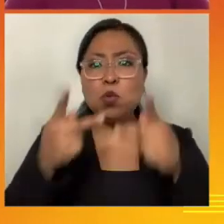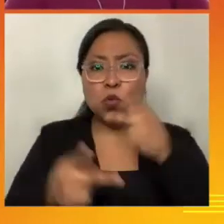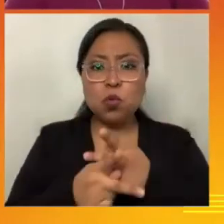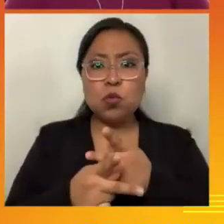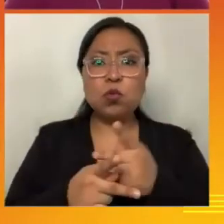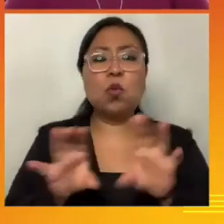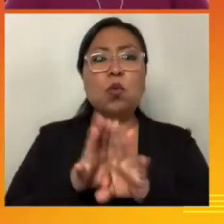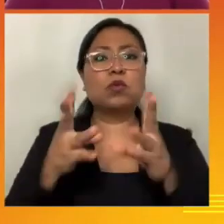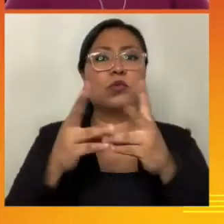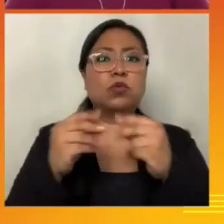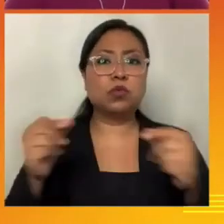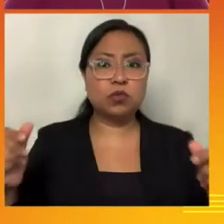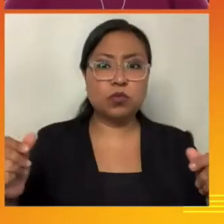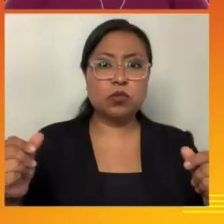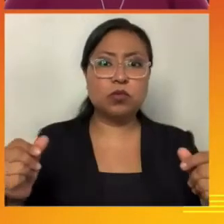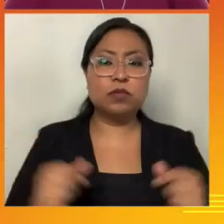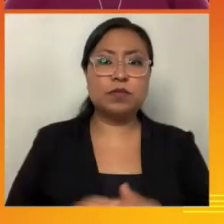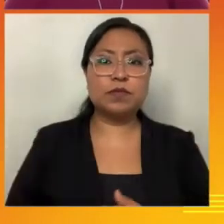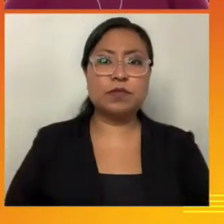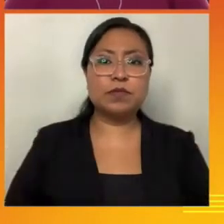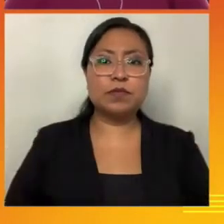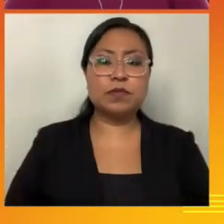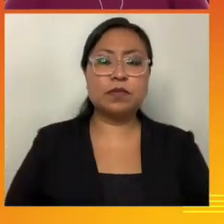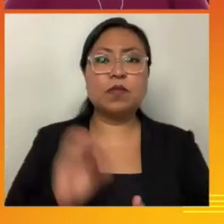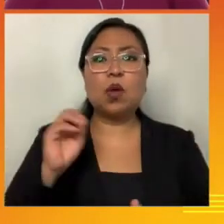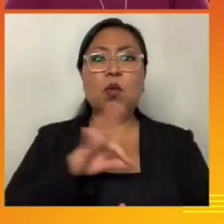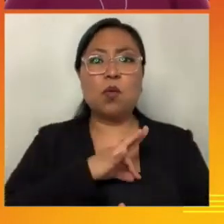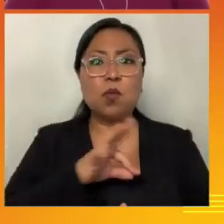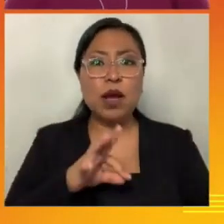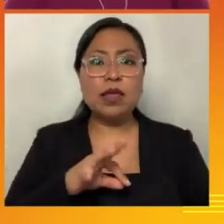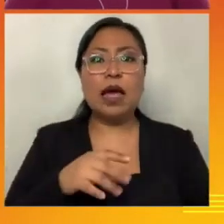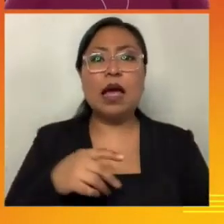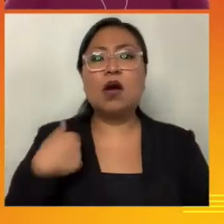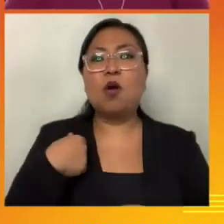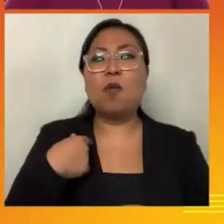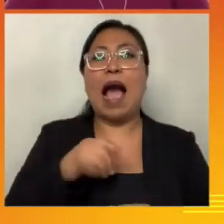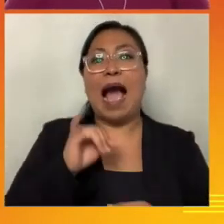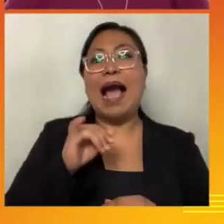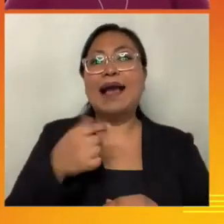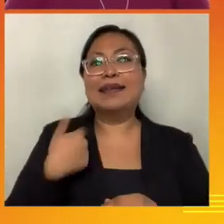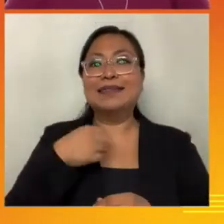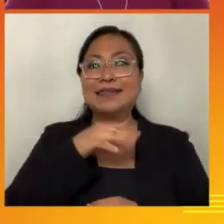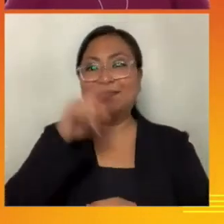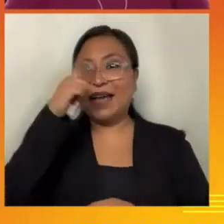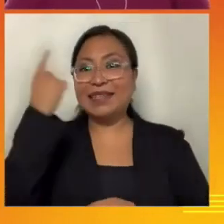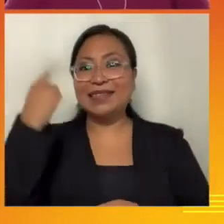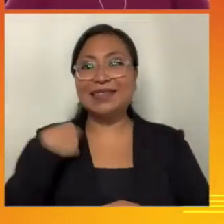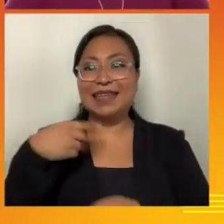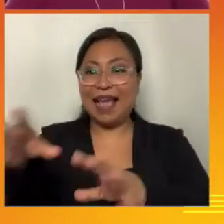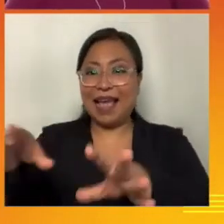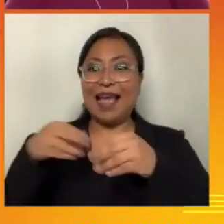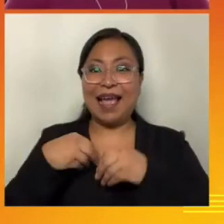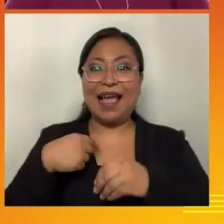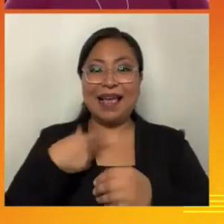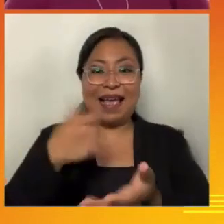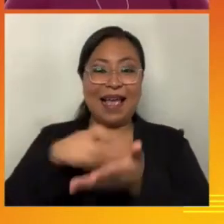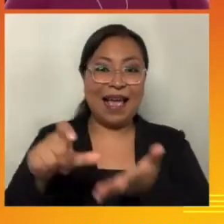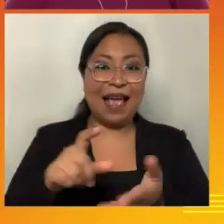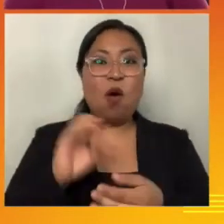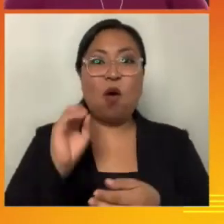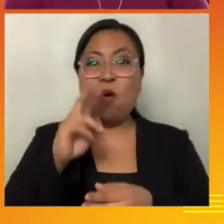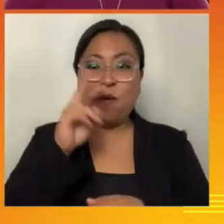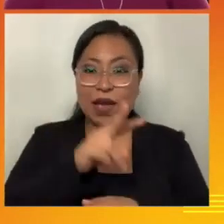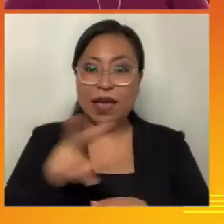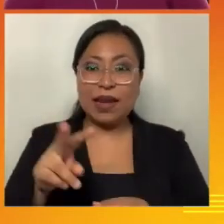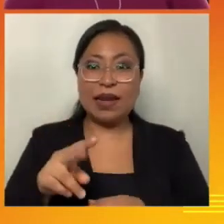puedan adoptarlas y que puedan obtenerlas de manera asequible. Y este es en general como que el objetivo del